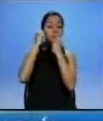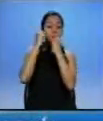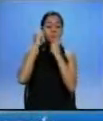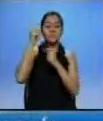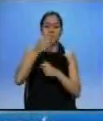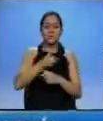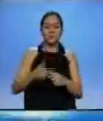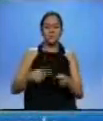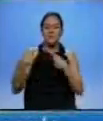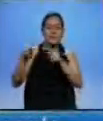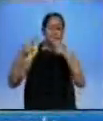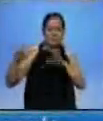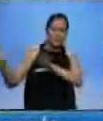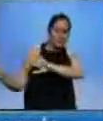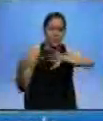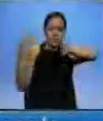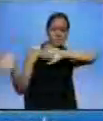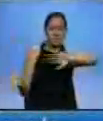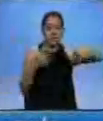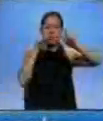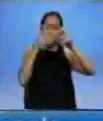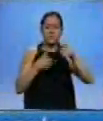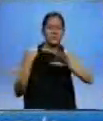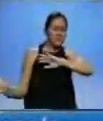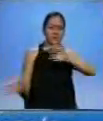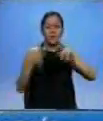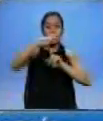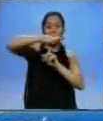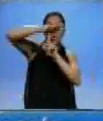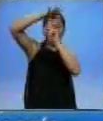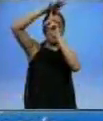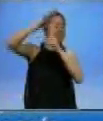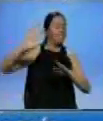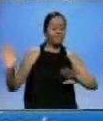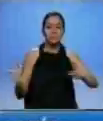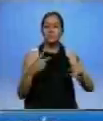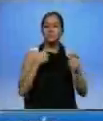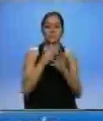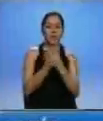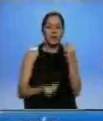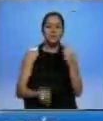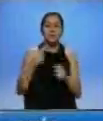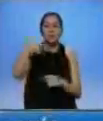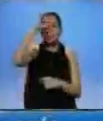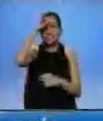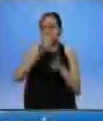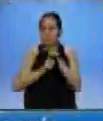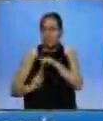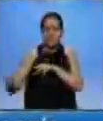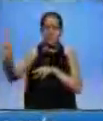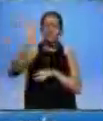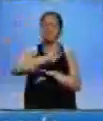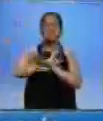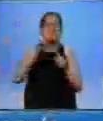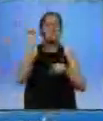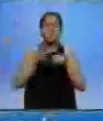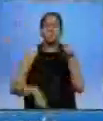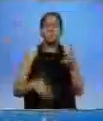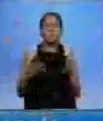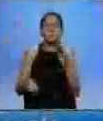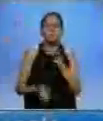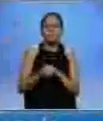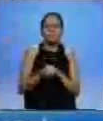cambio, pugna por evacuarlo, primero por el helipuerto y luego por el hospital de la policía, donde finalmente se